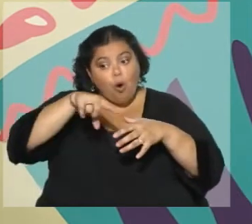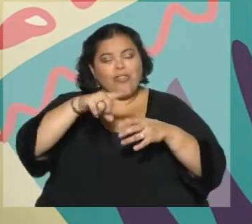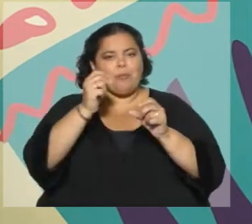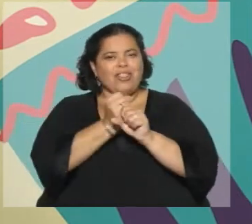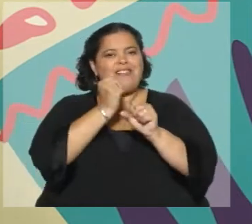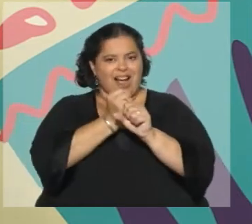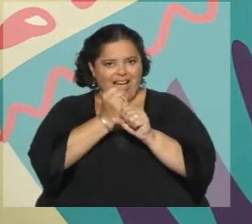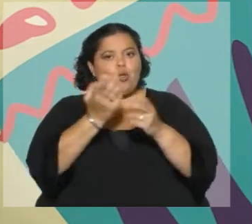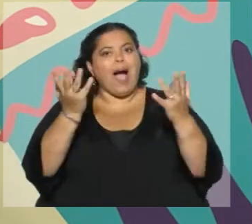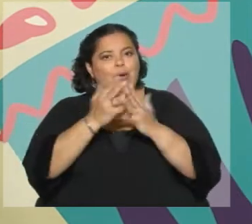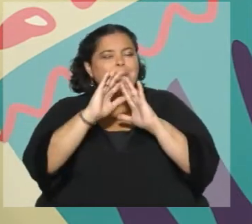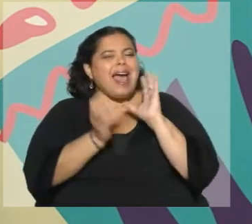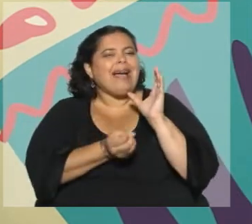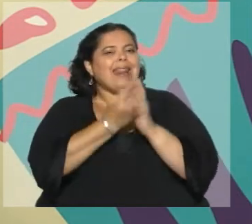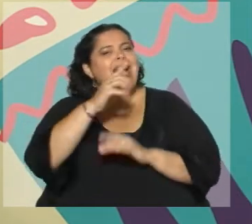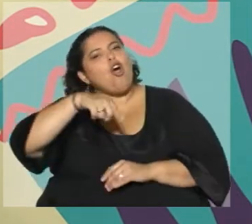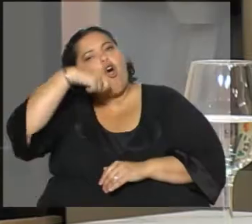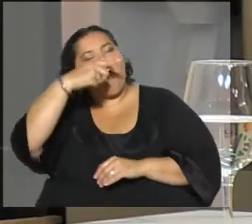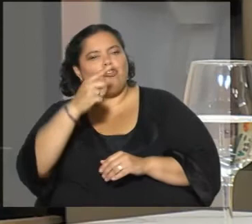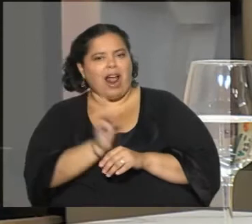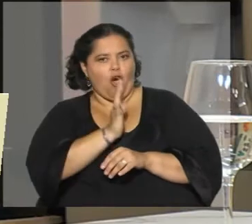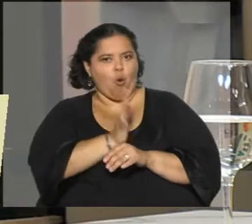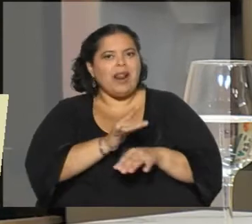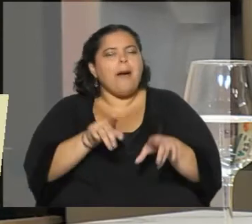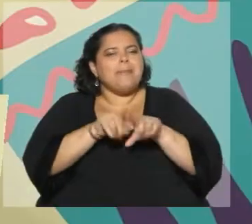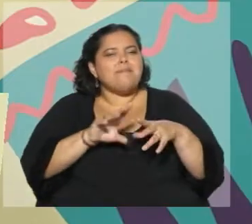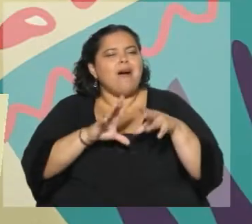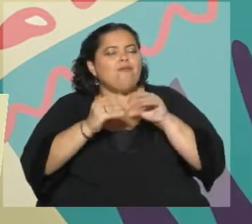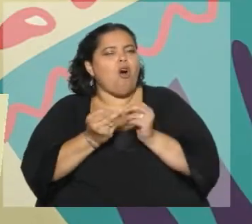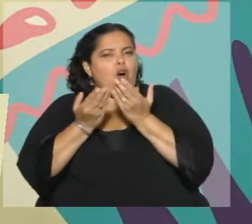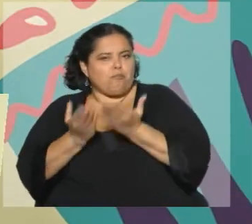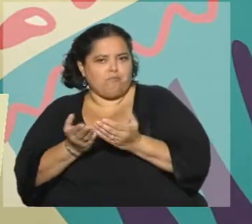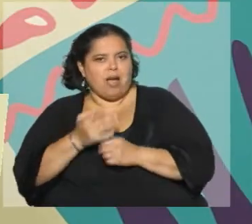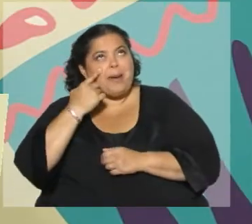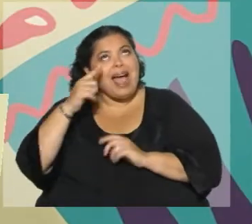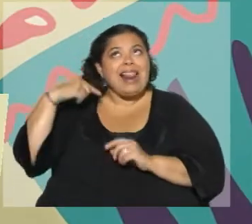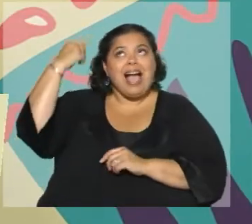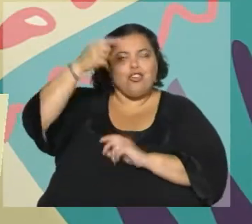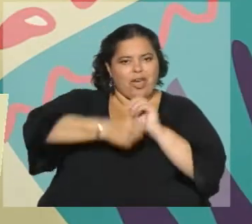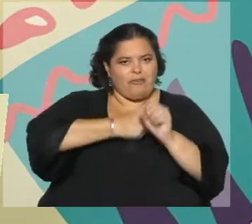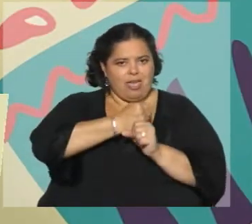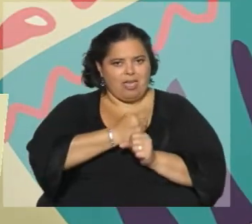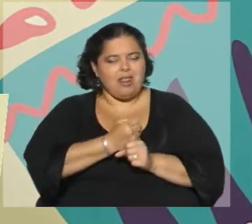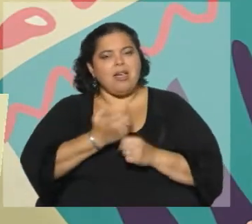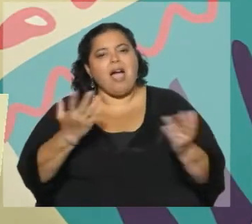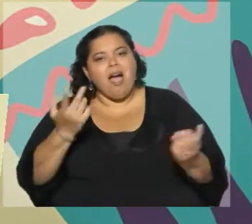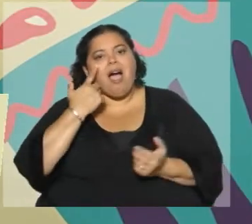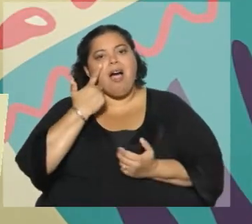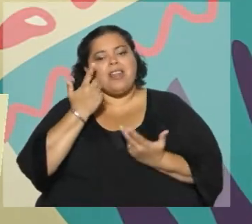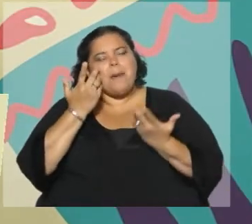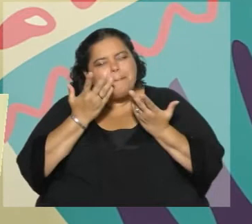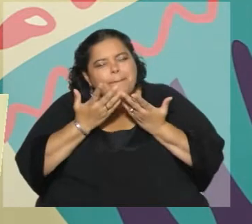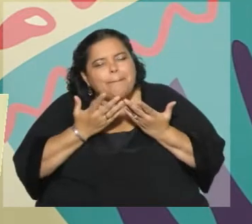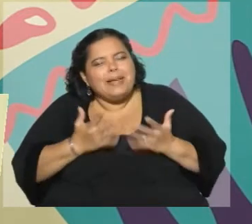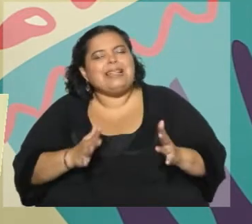comenzando a crear otra obra dentro del mismo lenguaje sea como proyectándola hacia el año que viene pero recién como empezando la cocina la